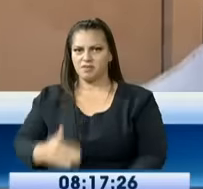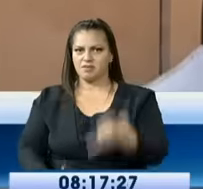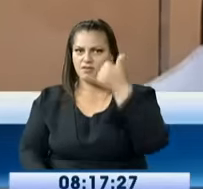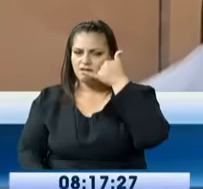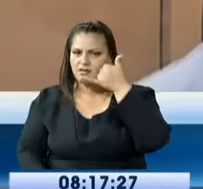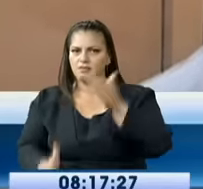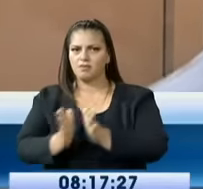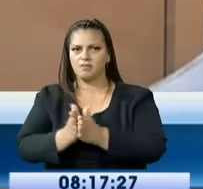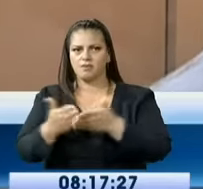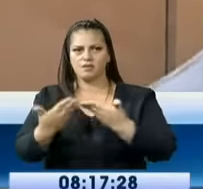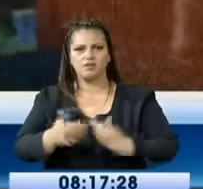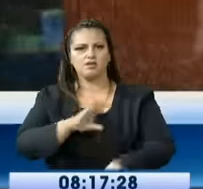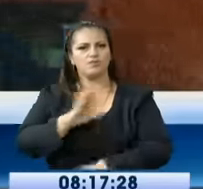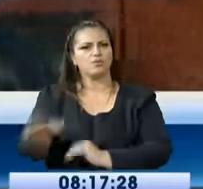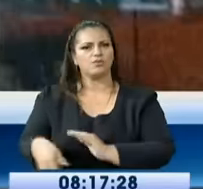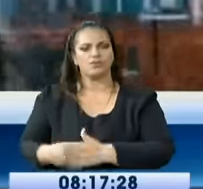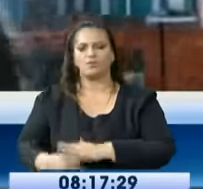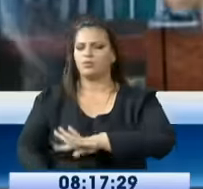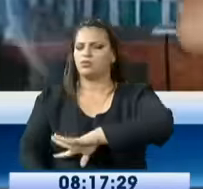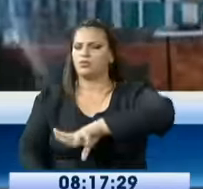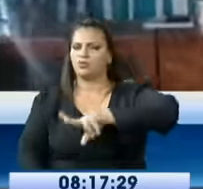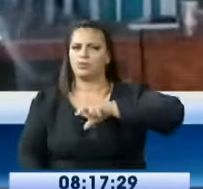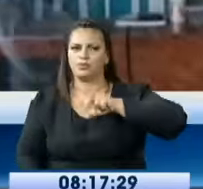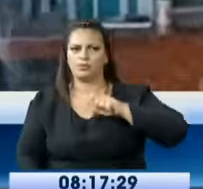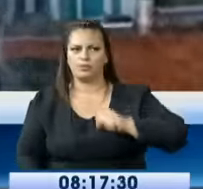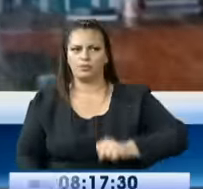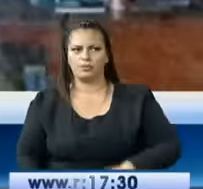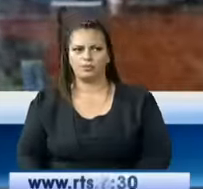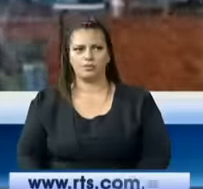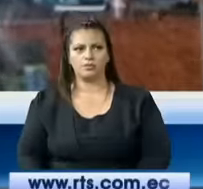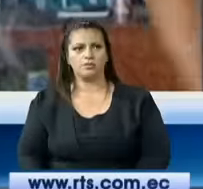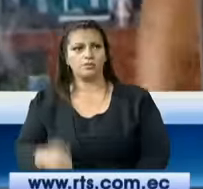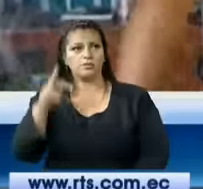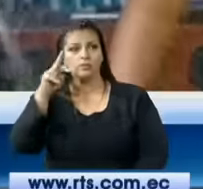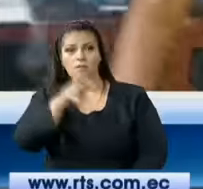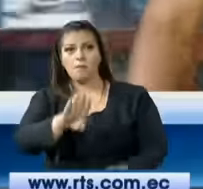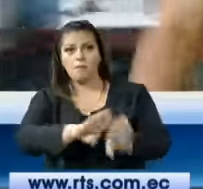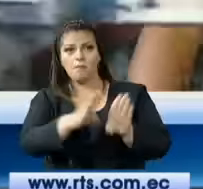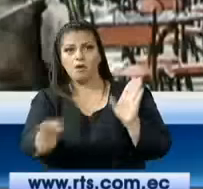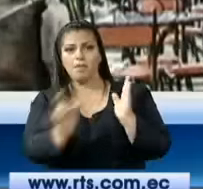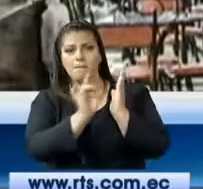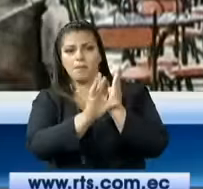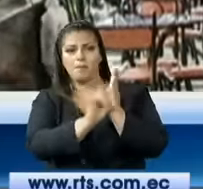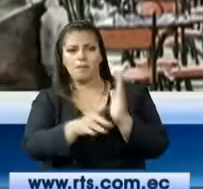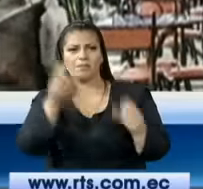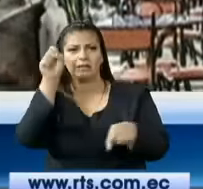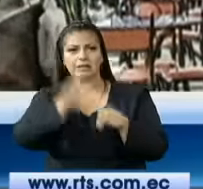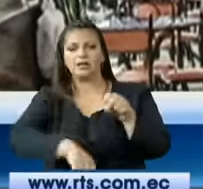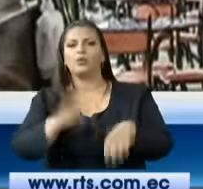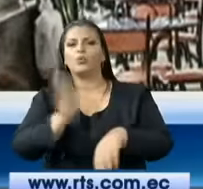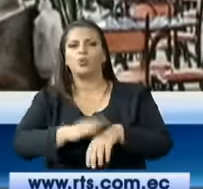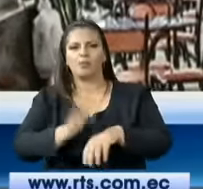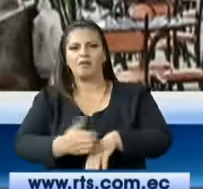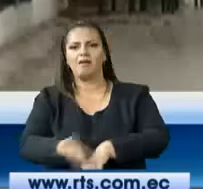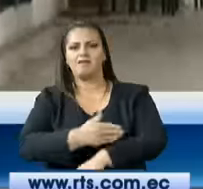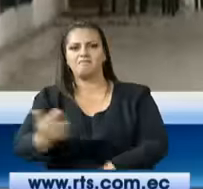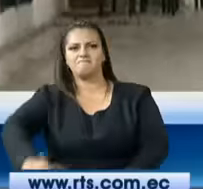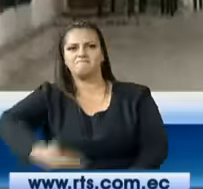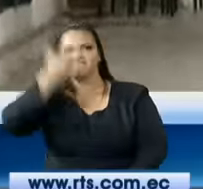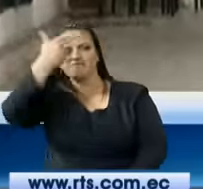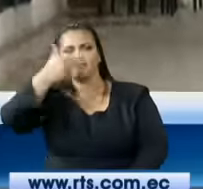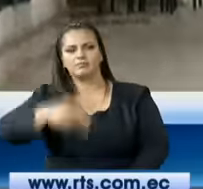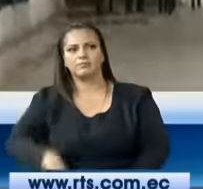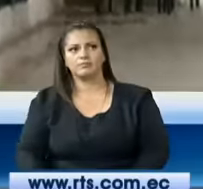billetera, todos mis documentos. El disparo destruyó también el vidrio de esta puerta. Propietarios de otros locales aseguran estar